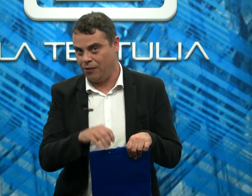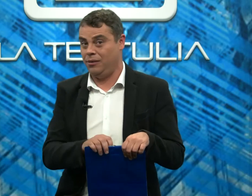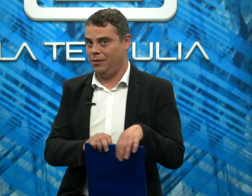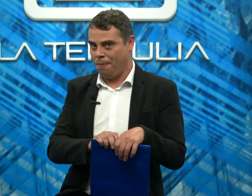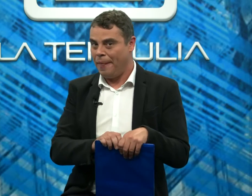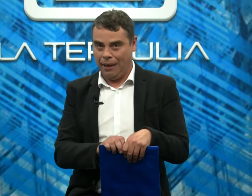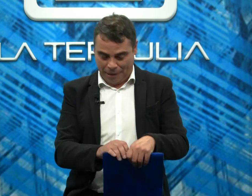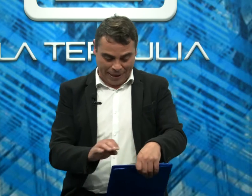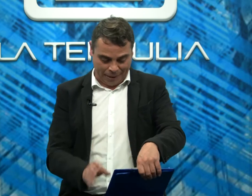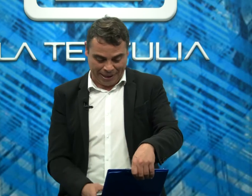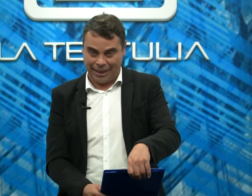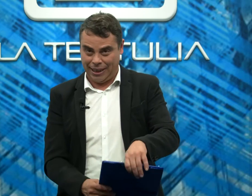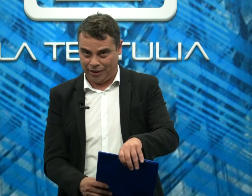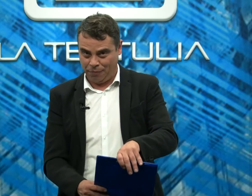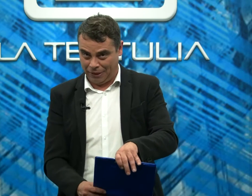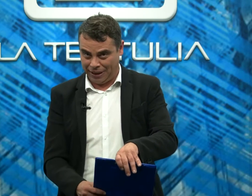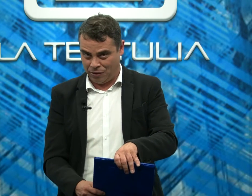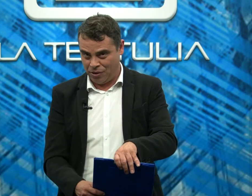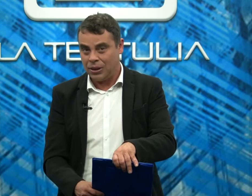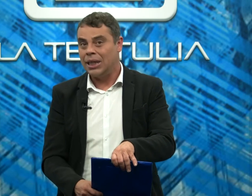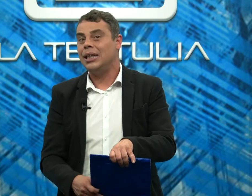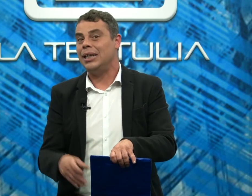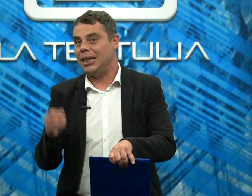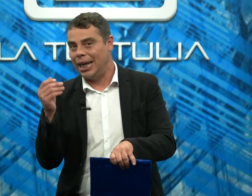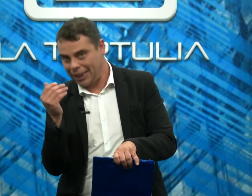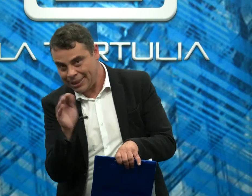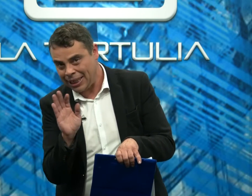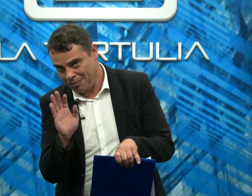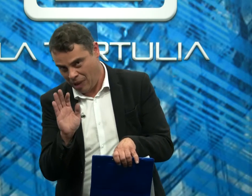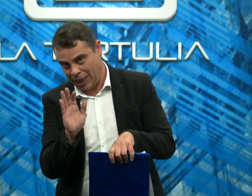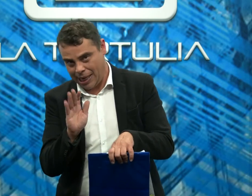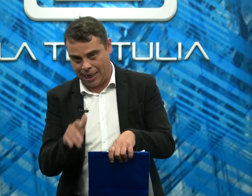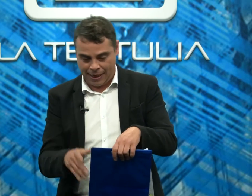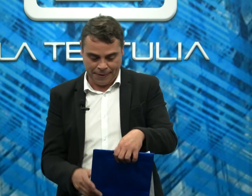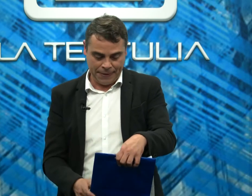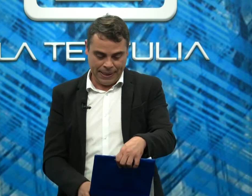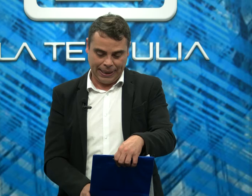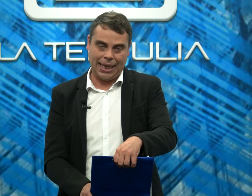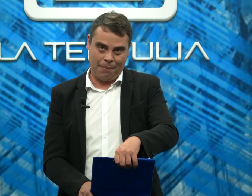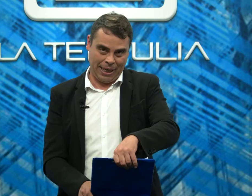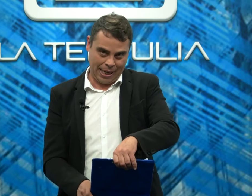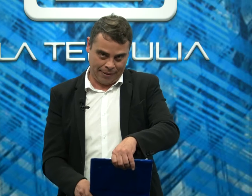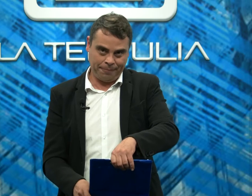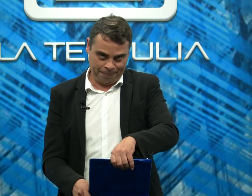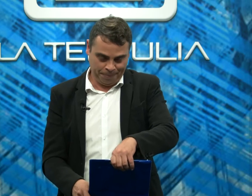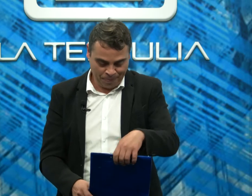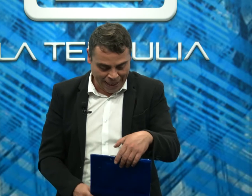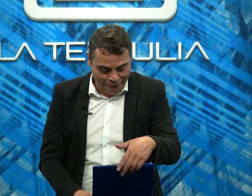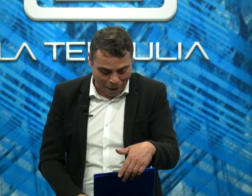está yendo el primer trimestre del 2021? Y aquí seguimos de aquellas